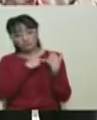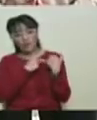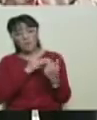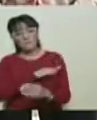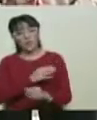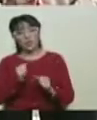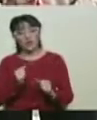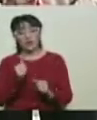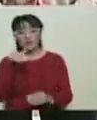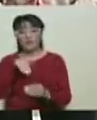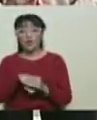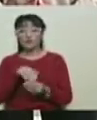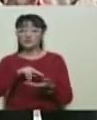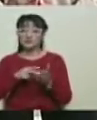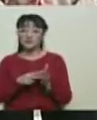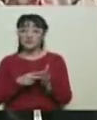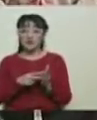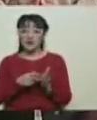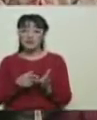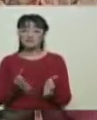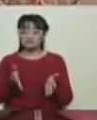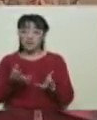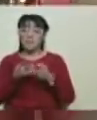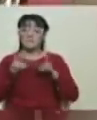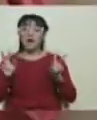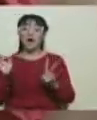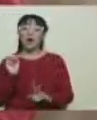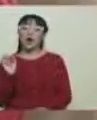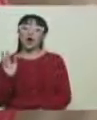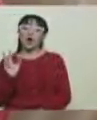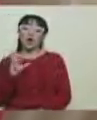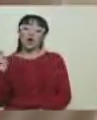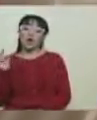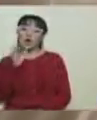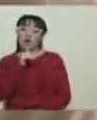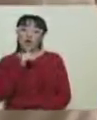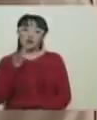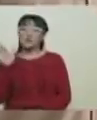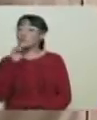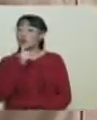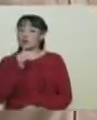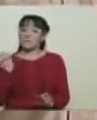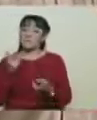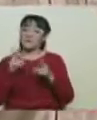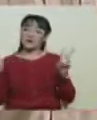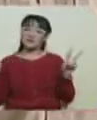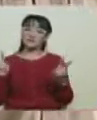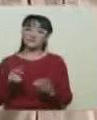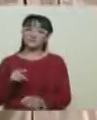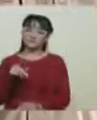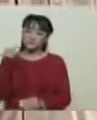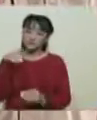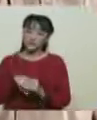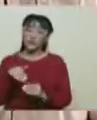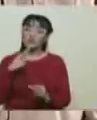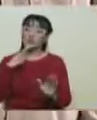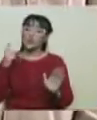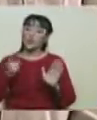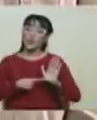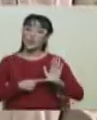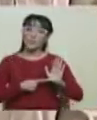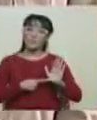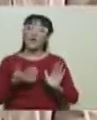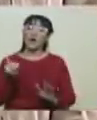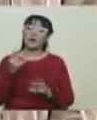Con tu voto hay paz o no hay paz. Si votas, tu apuesta completa se cumple. Hay